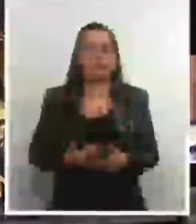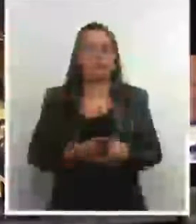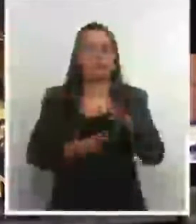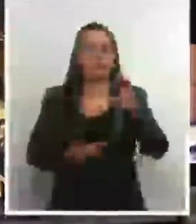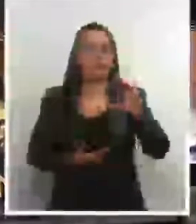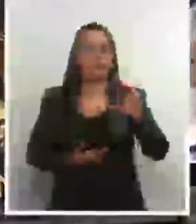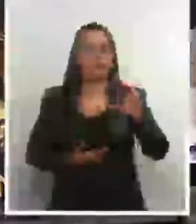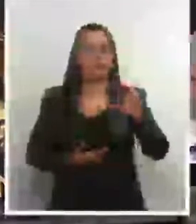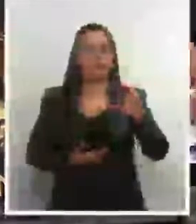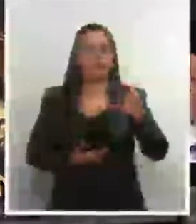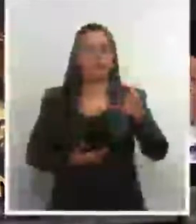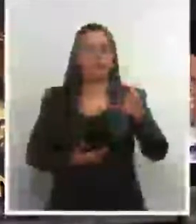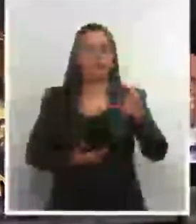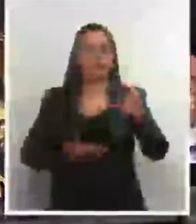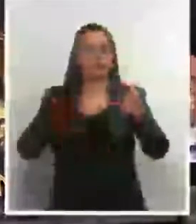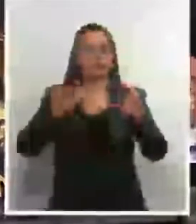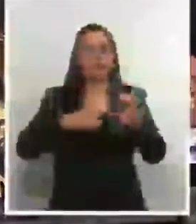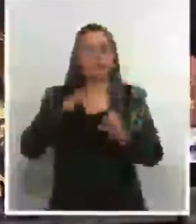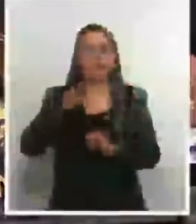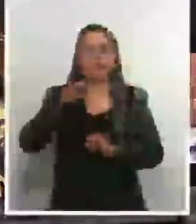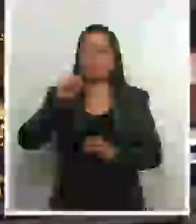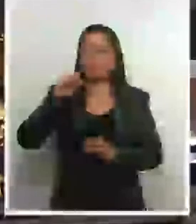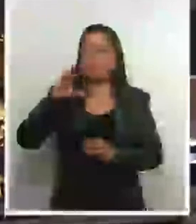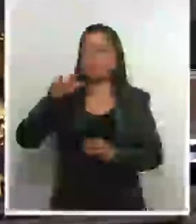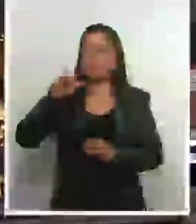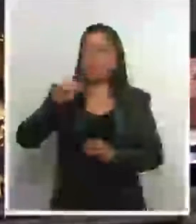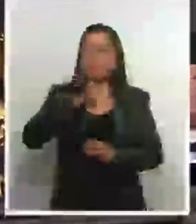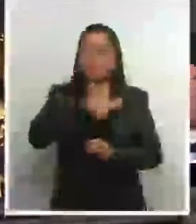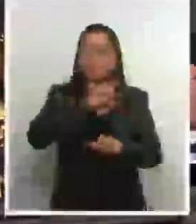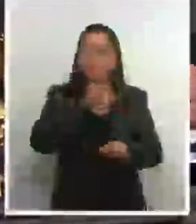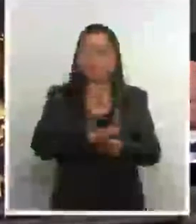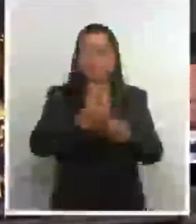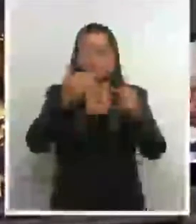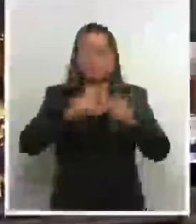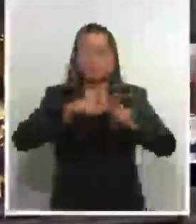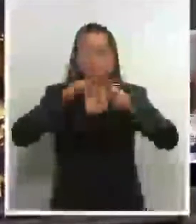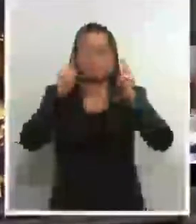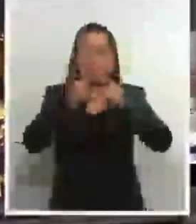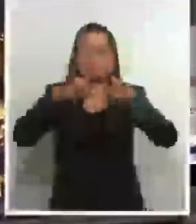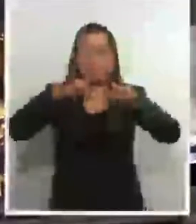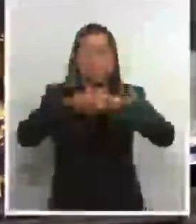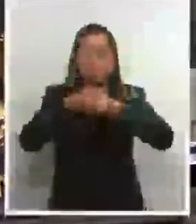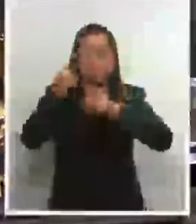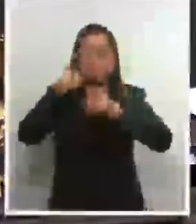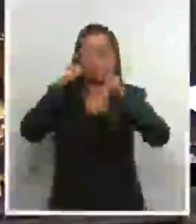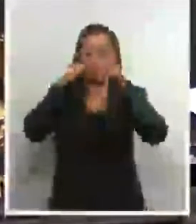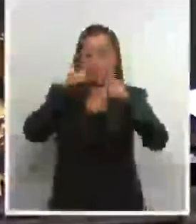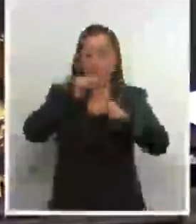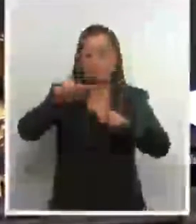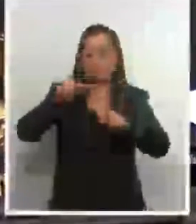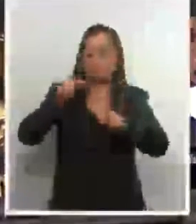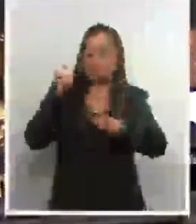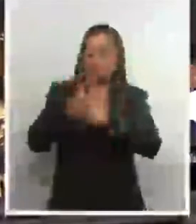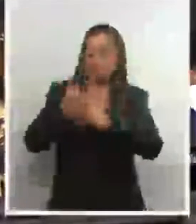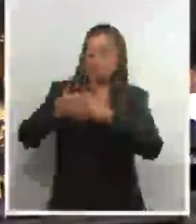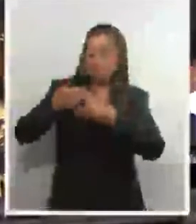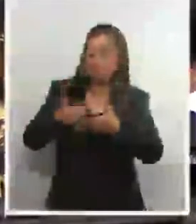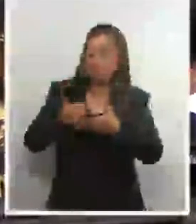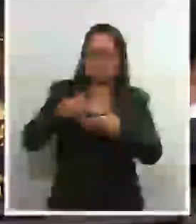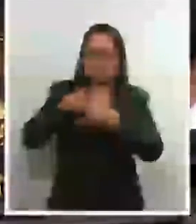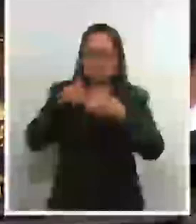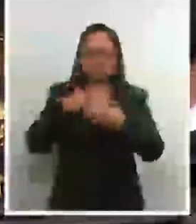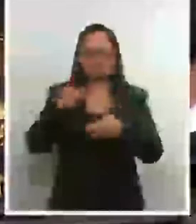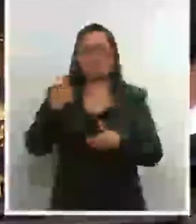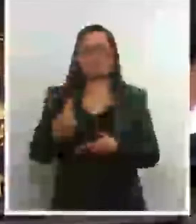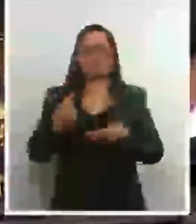Apartado C, Fiscalías especializadas y unidades de atención temprana.